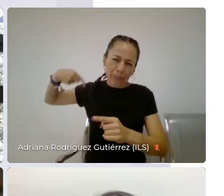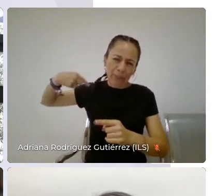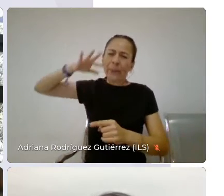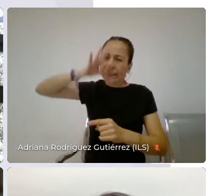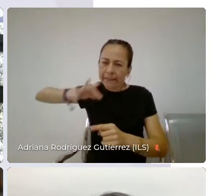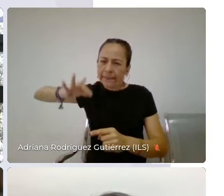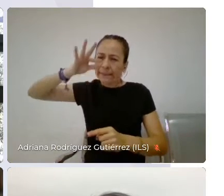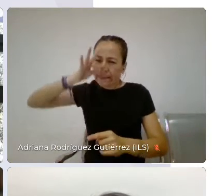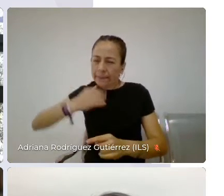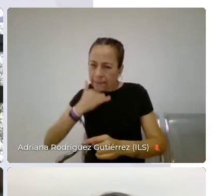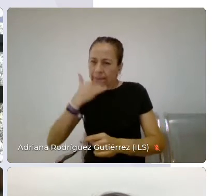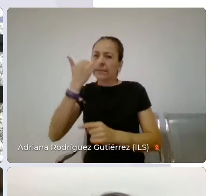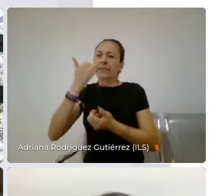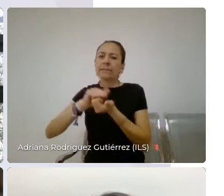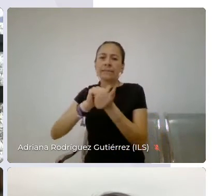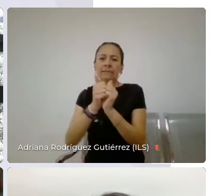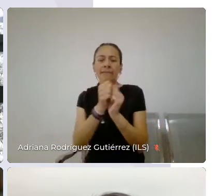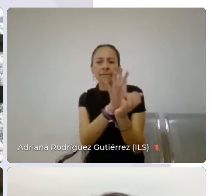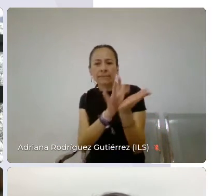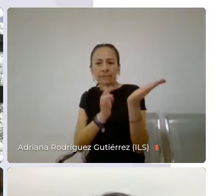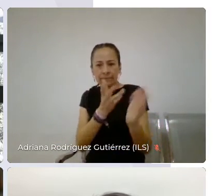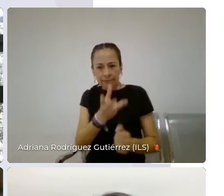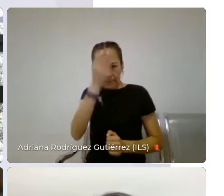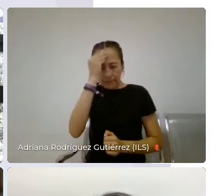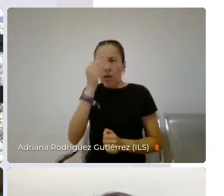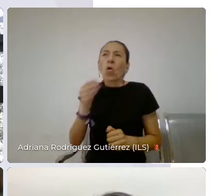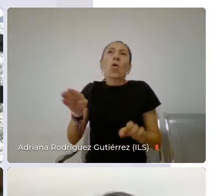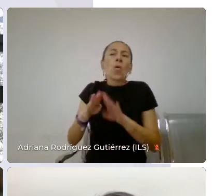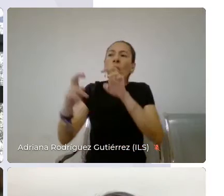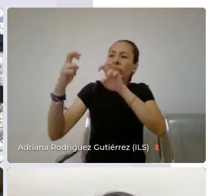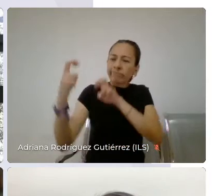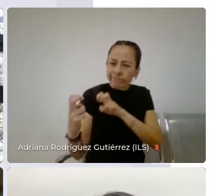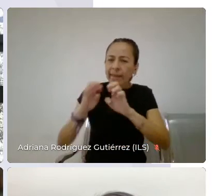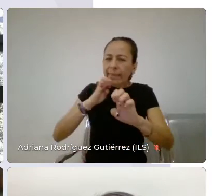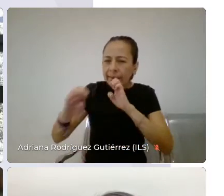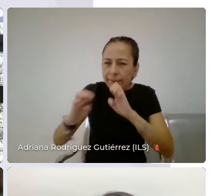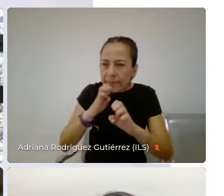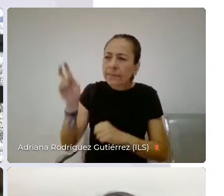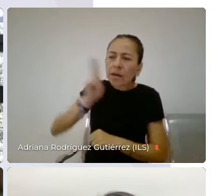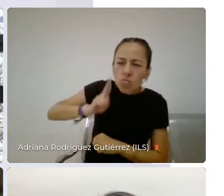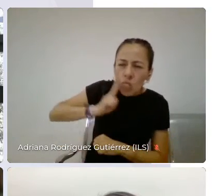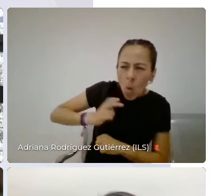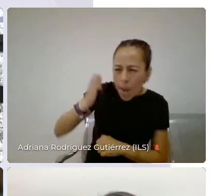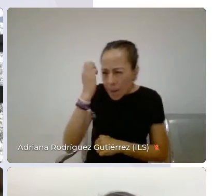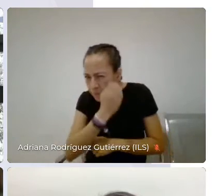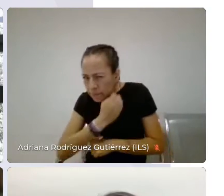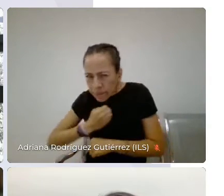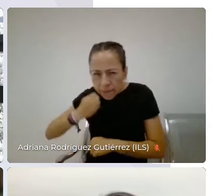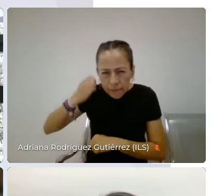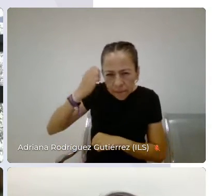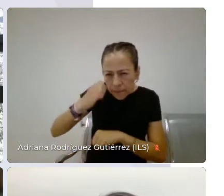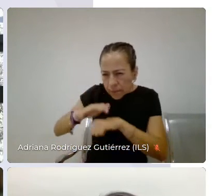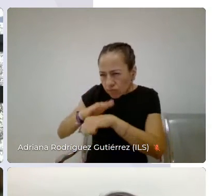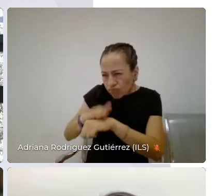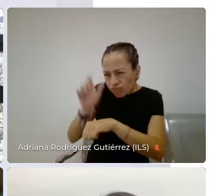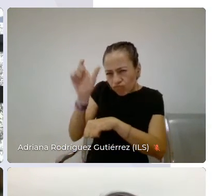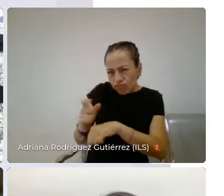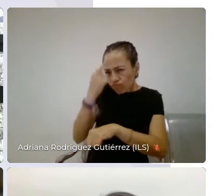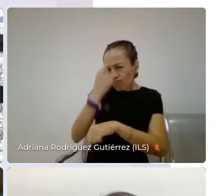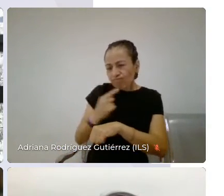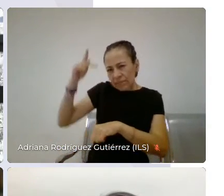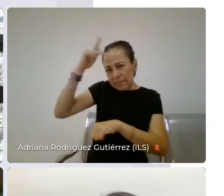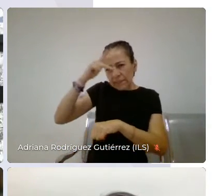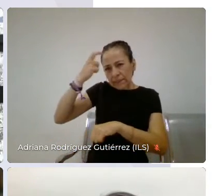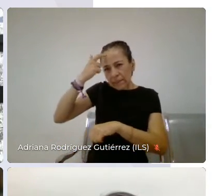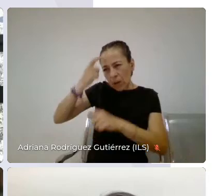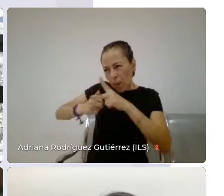entender que las entrevistas, las pruebas psicométricas, en fin, todo el proceso, inclusive las personas que van a recibir a la gente que tiene